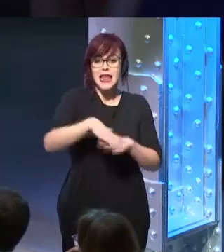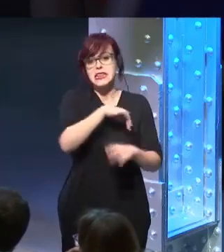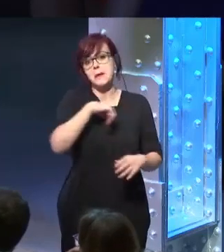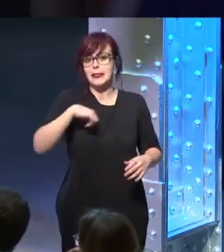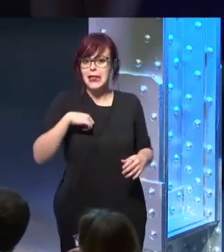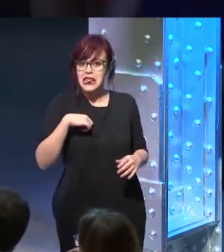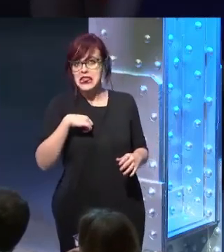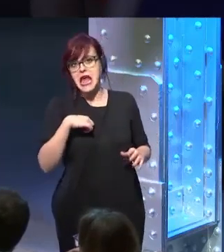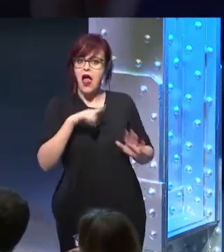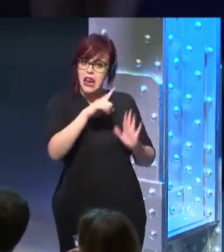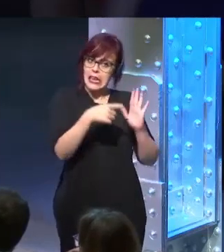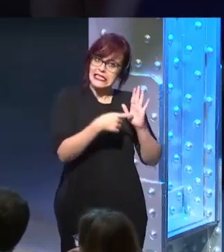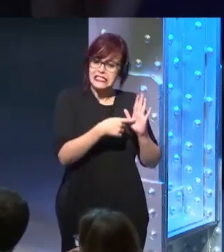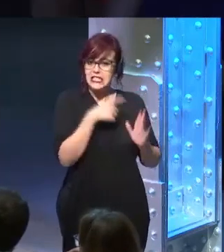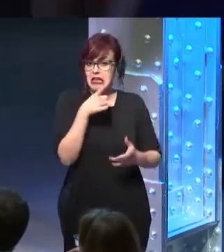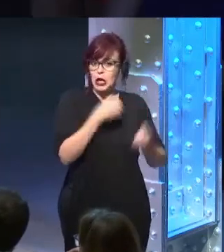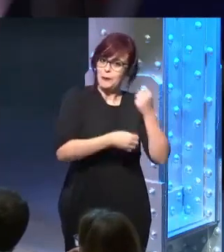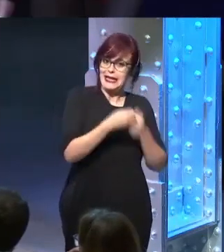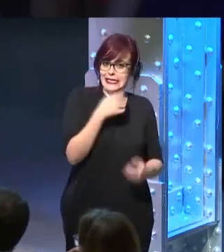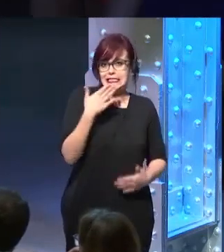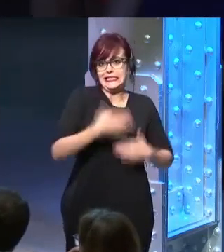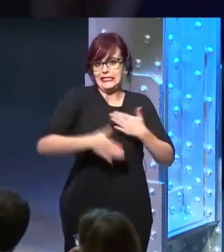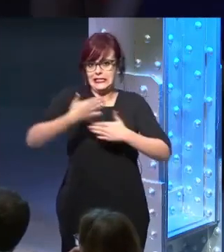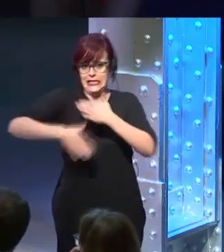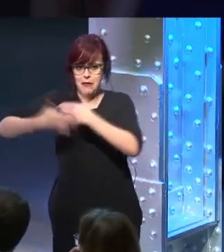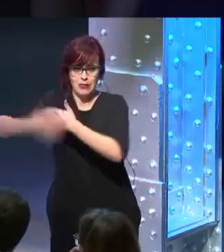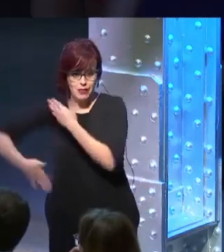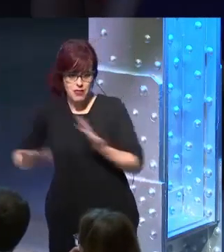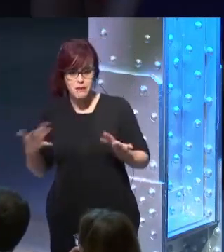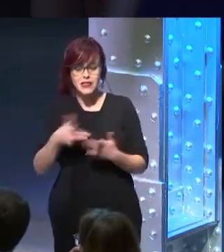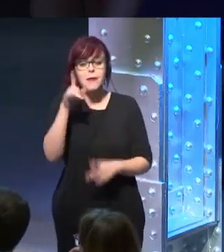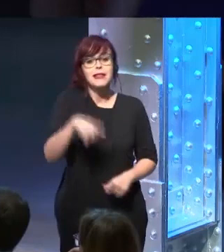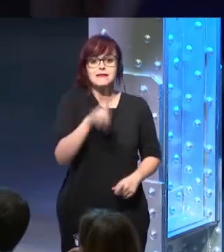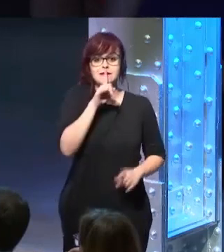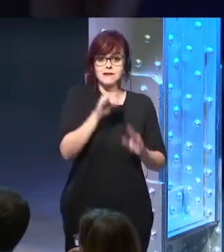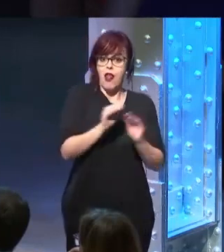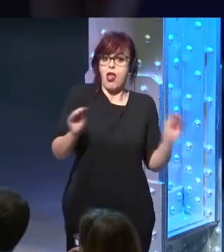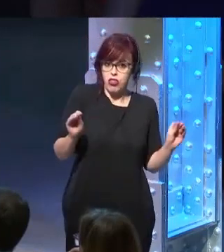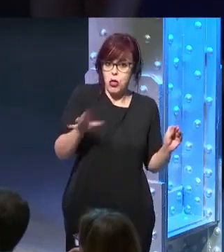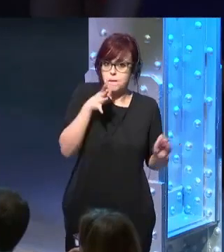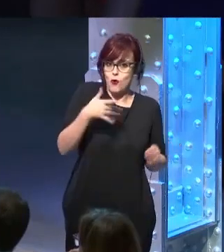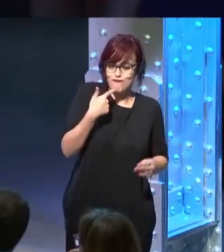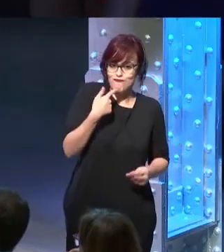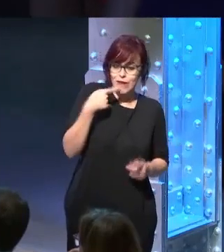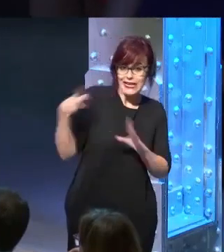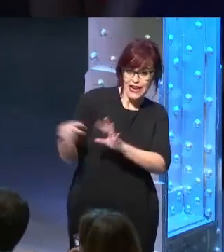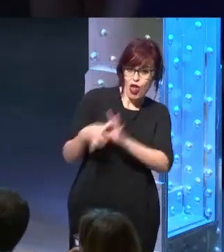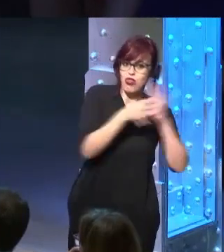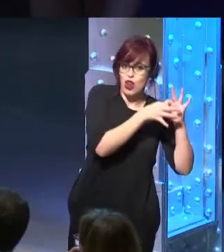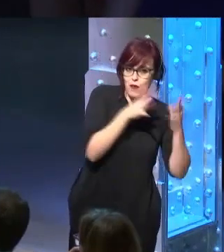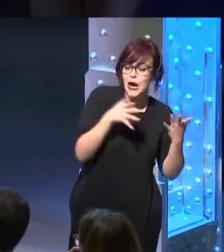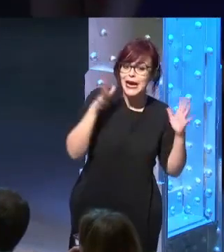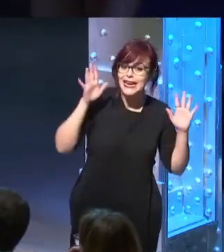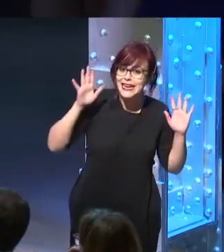legal y económica muy limitada, etcétera. Y en parte, el silencio de las mujeres tiene que ver con todo esto, pero